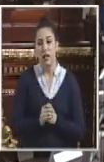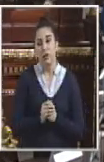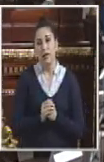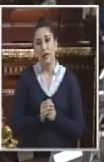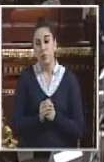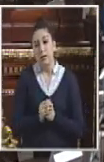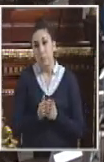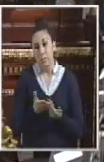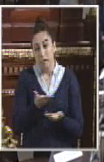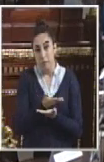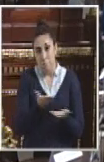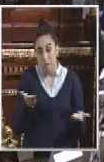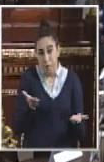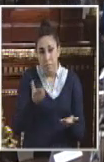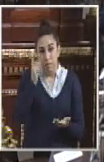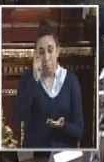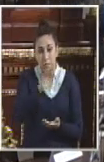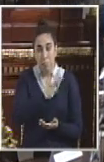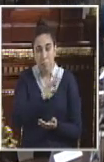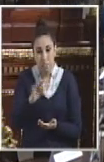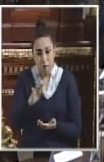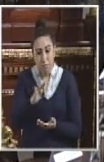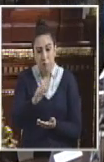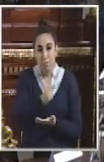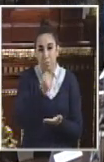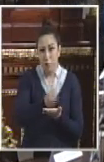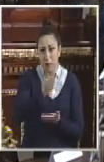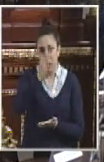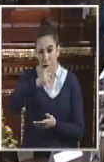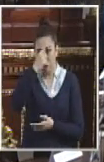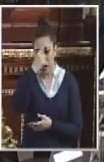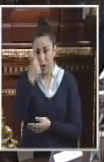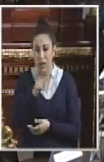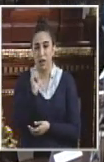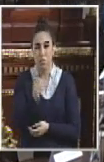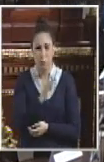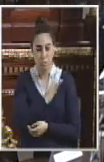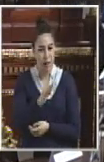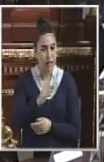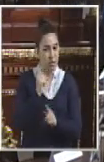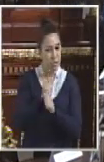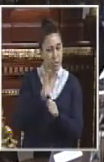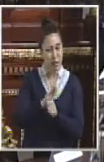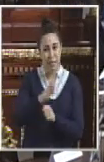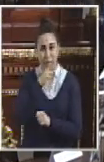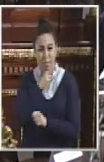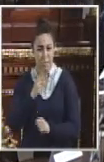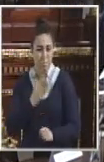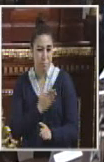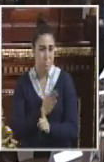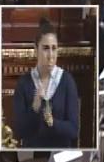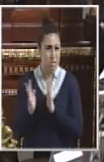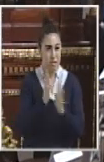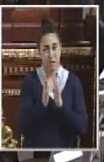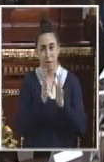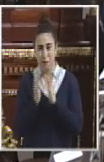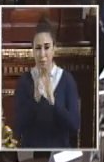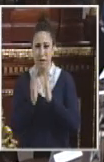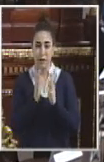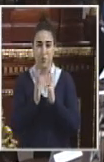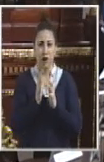un rostro humano a la estrategia de movilidad en la ciudad, a generar incentivos que